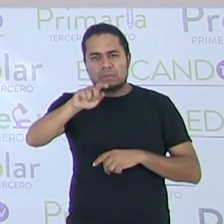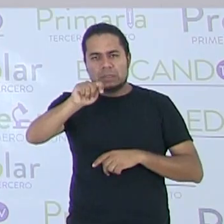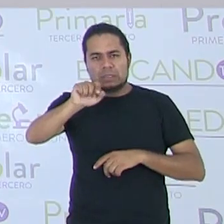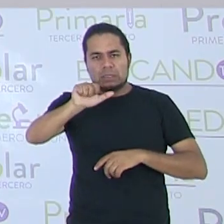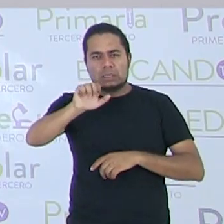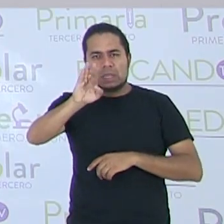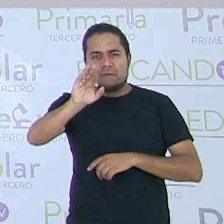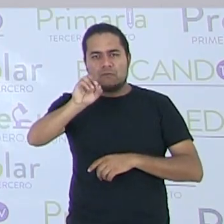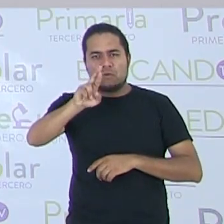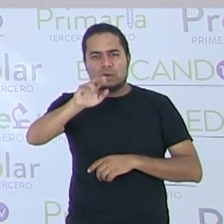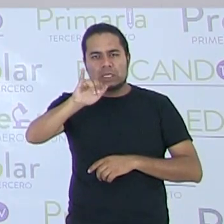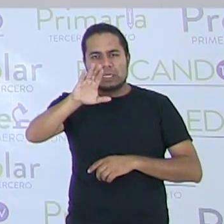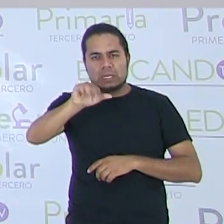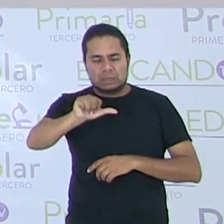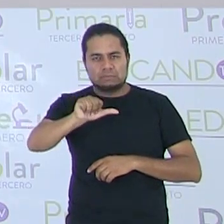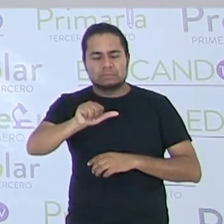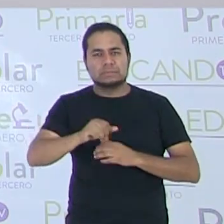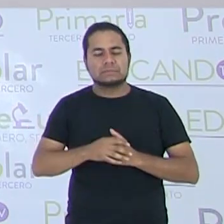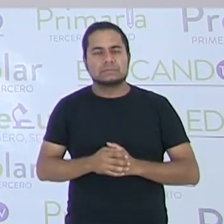metafórica.